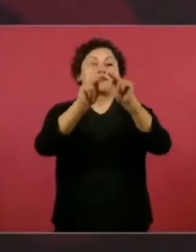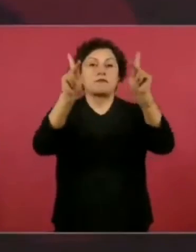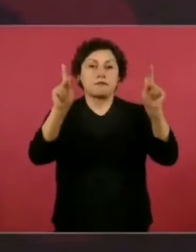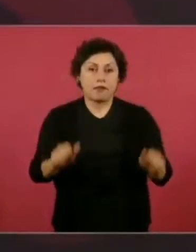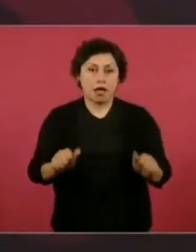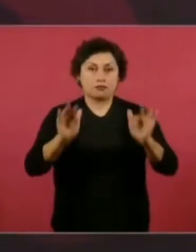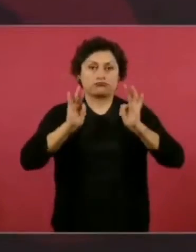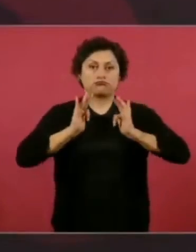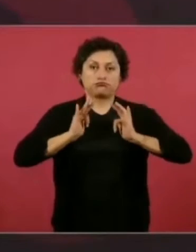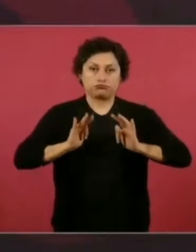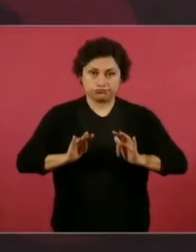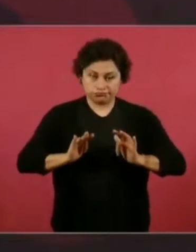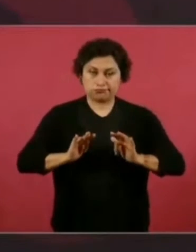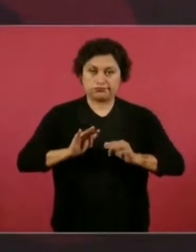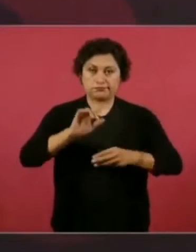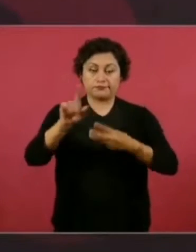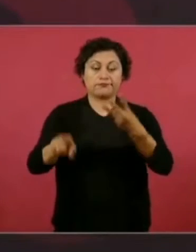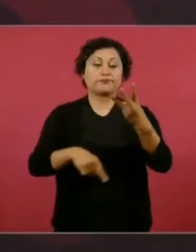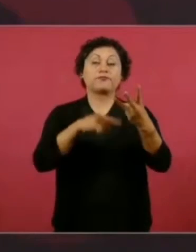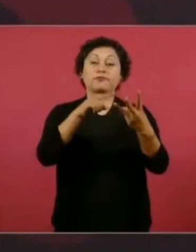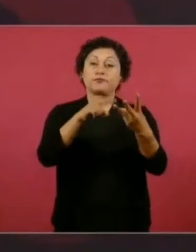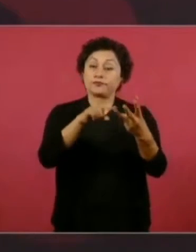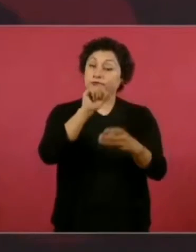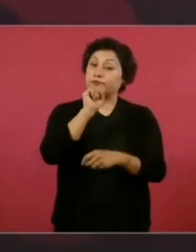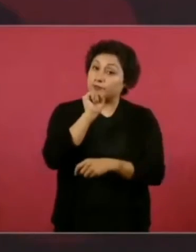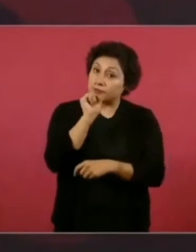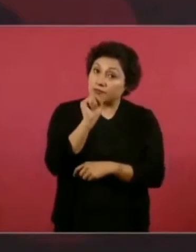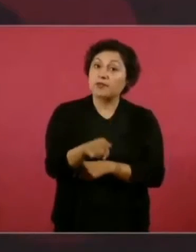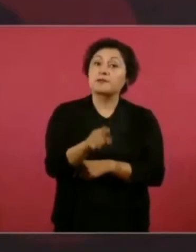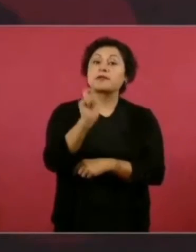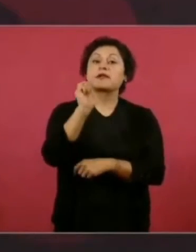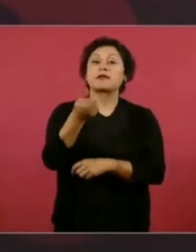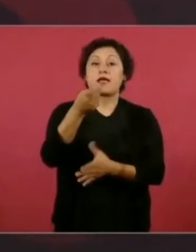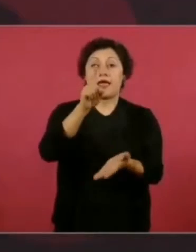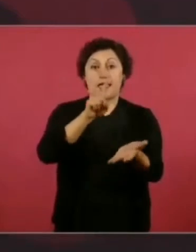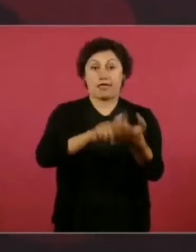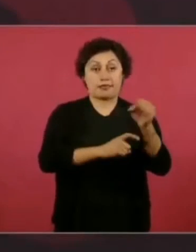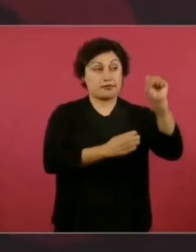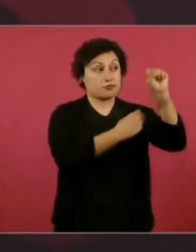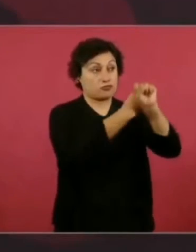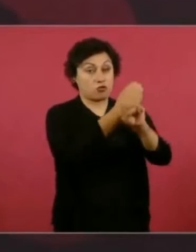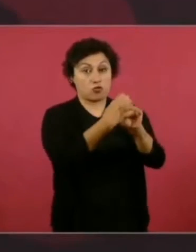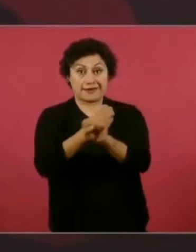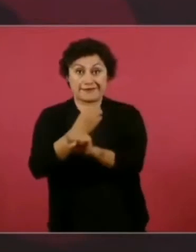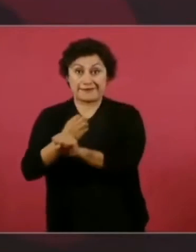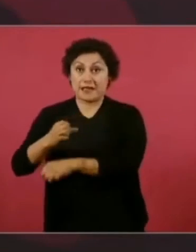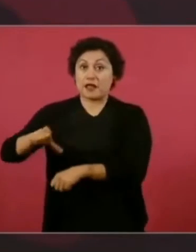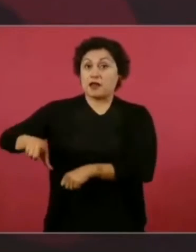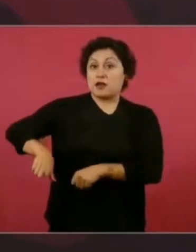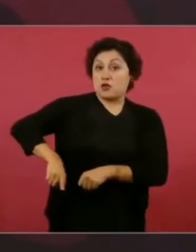mucho la comunicación con los gobiernos estatales,